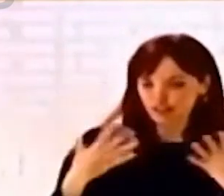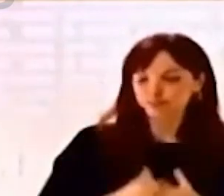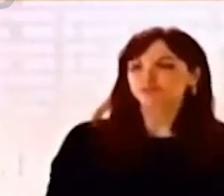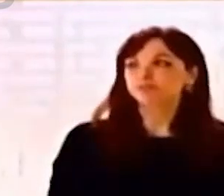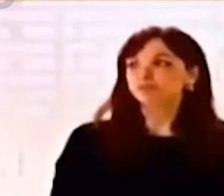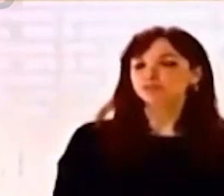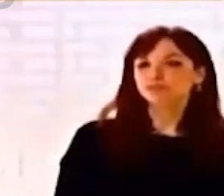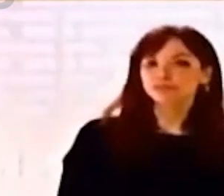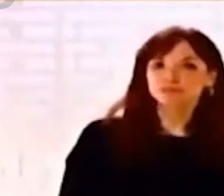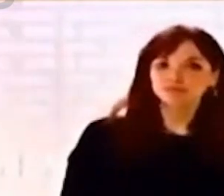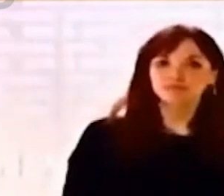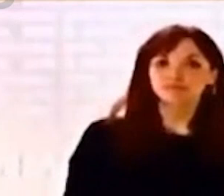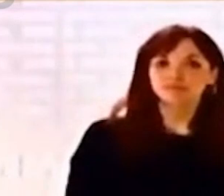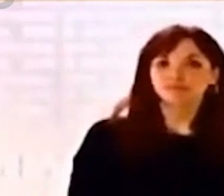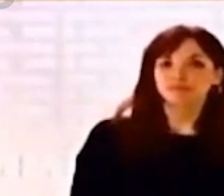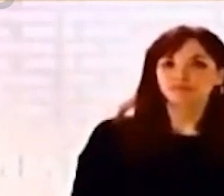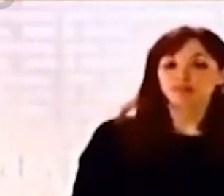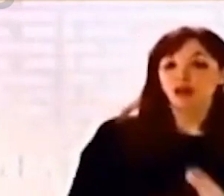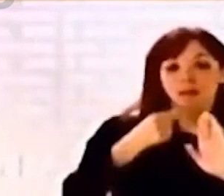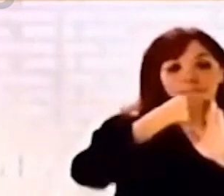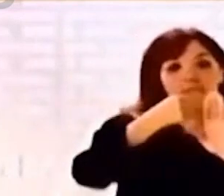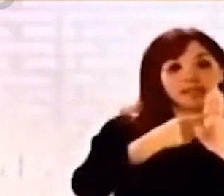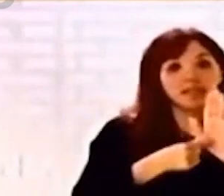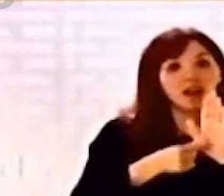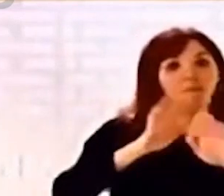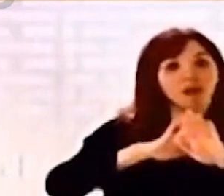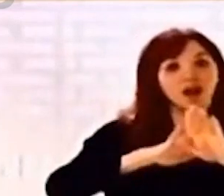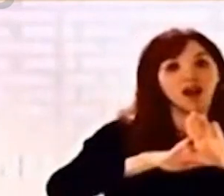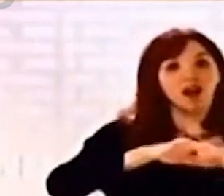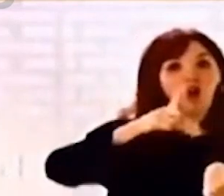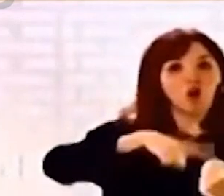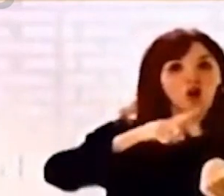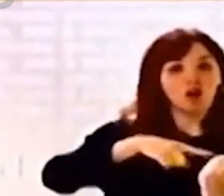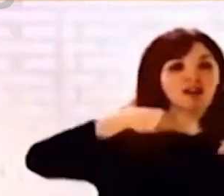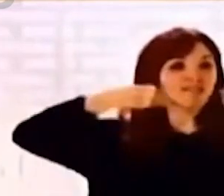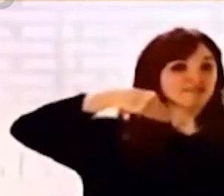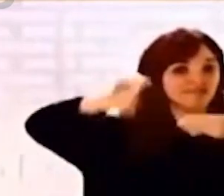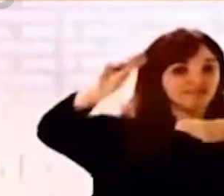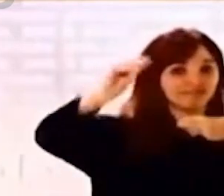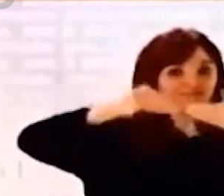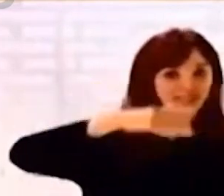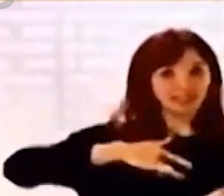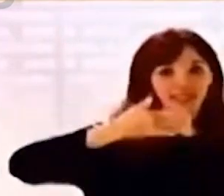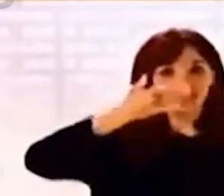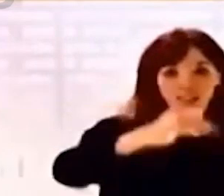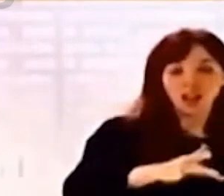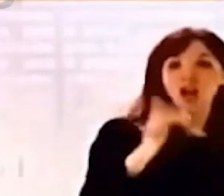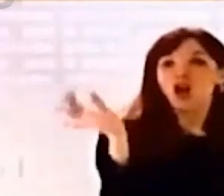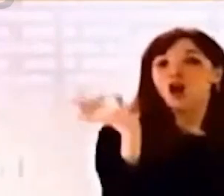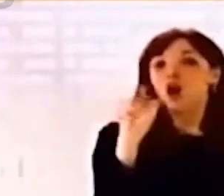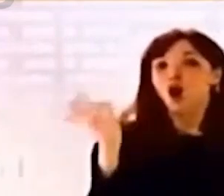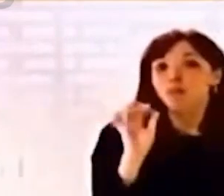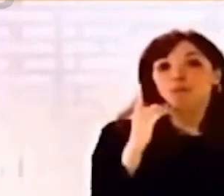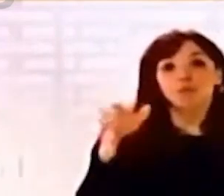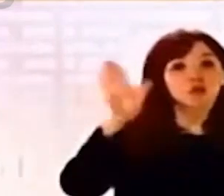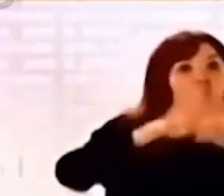que de caerán las medidas de flexibilización de la reducción de la movilidad nocturna